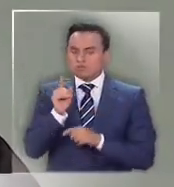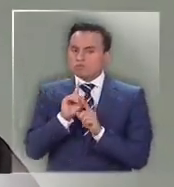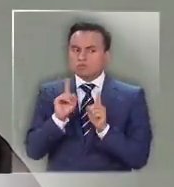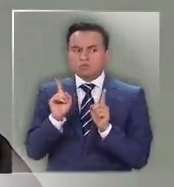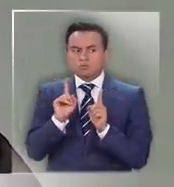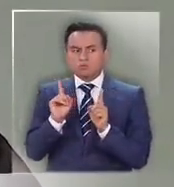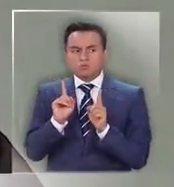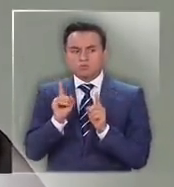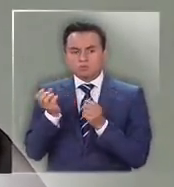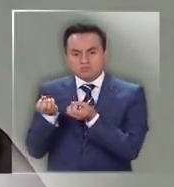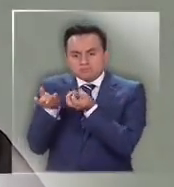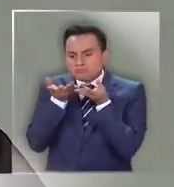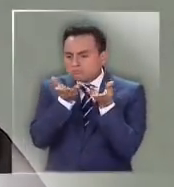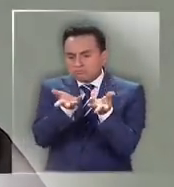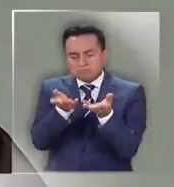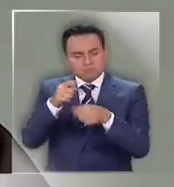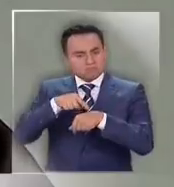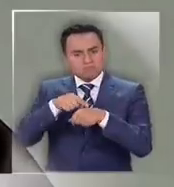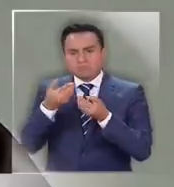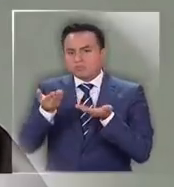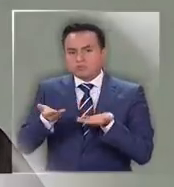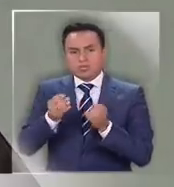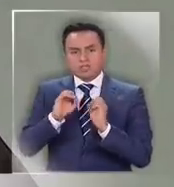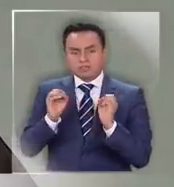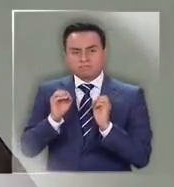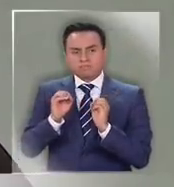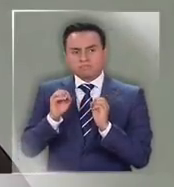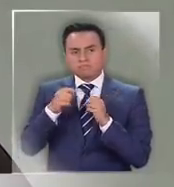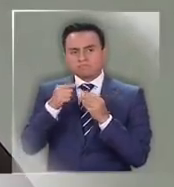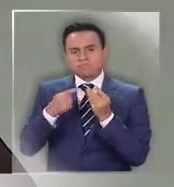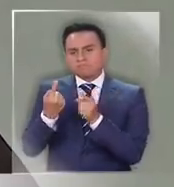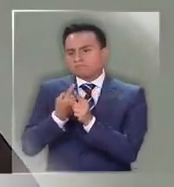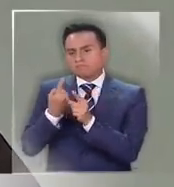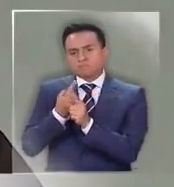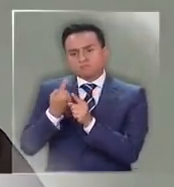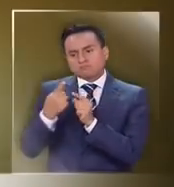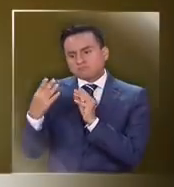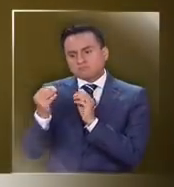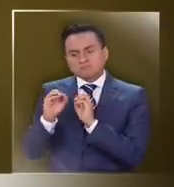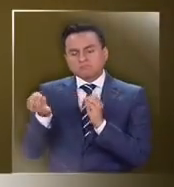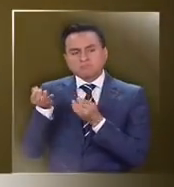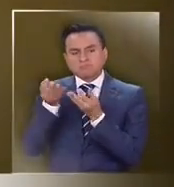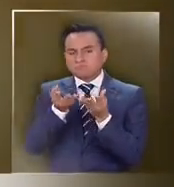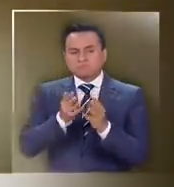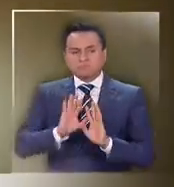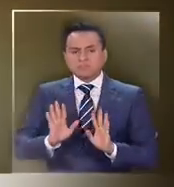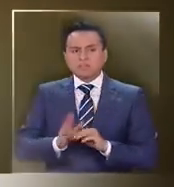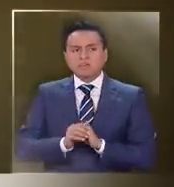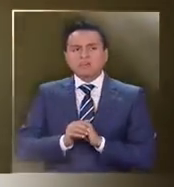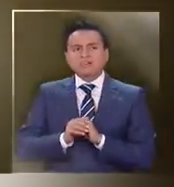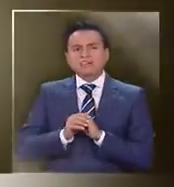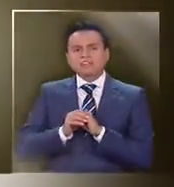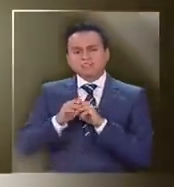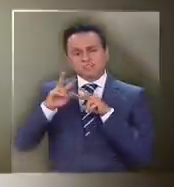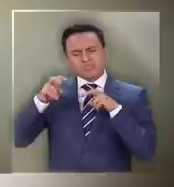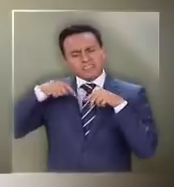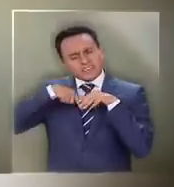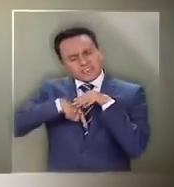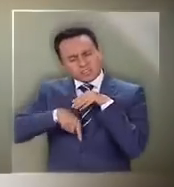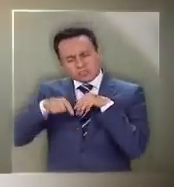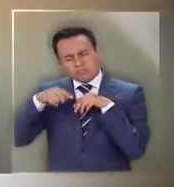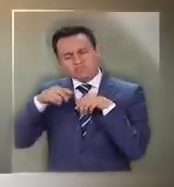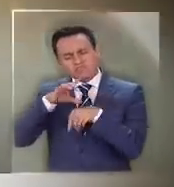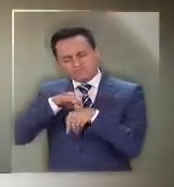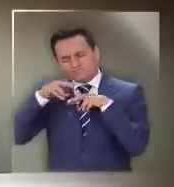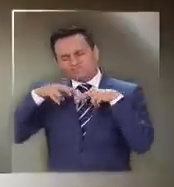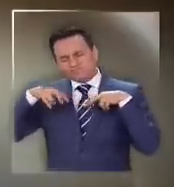No se ha referido hasta el momento en ninguna de las conversaciones que he tenido con él. El resultado de la autopsia será vital para él